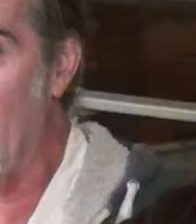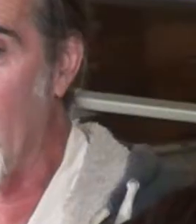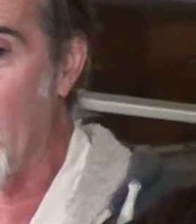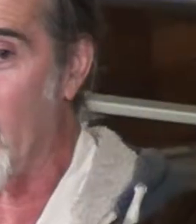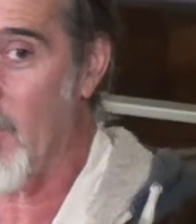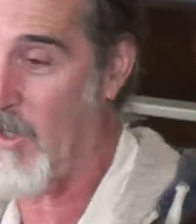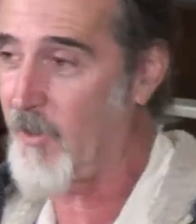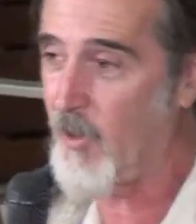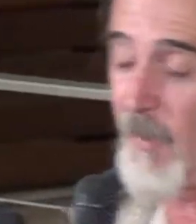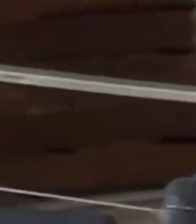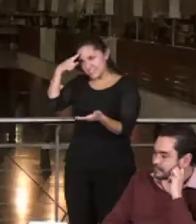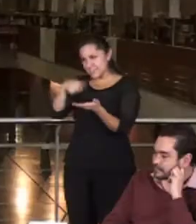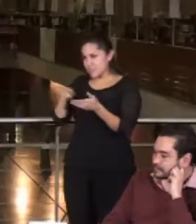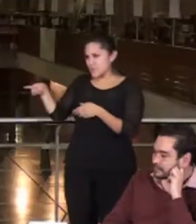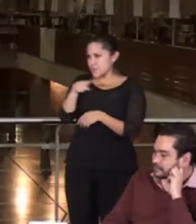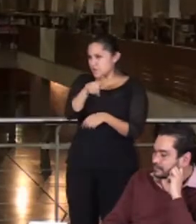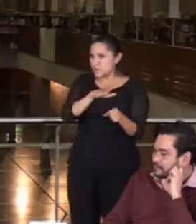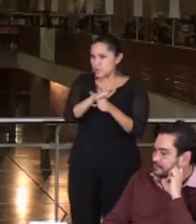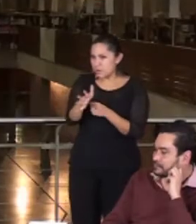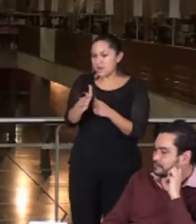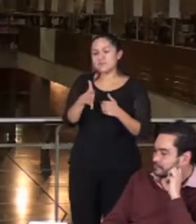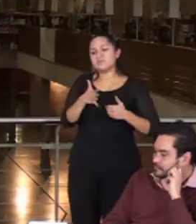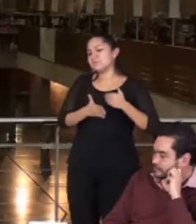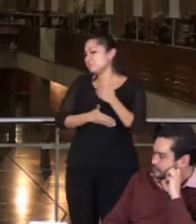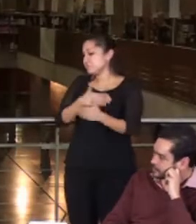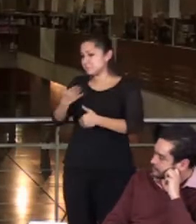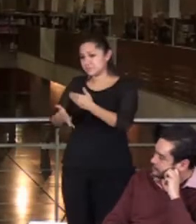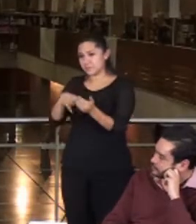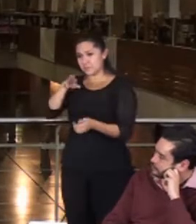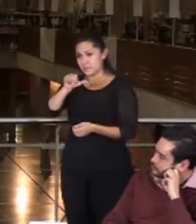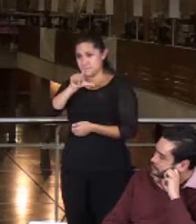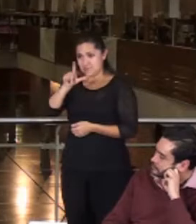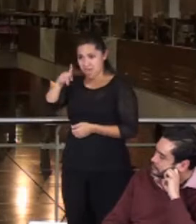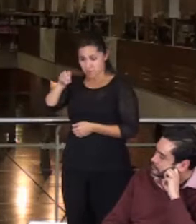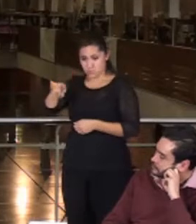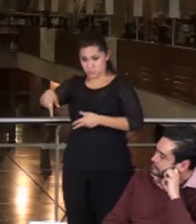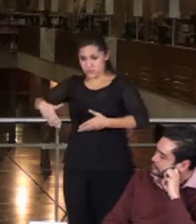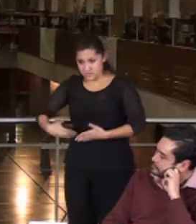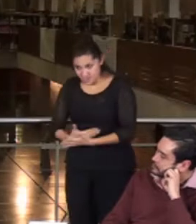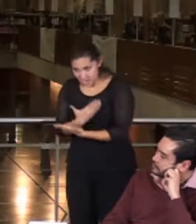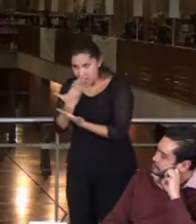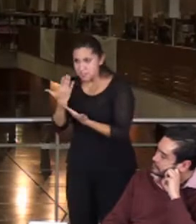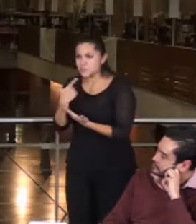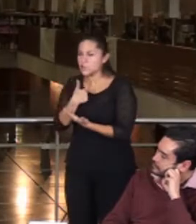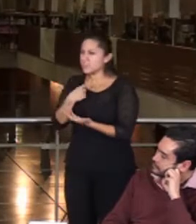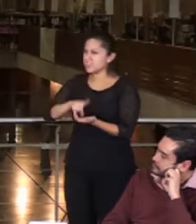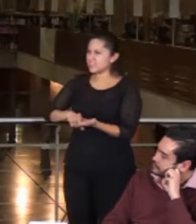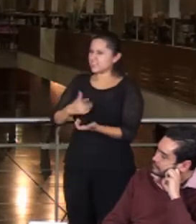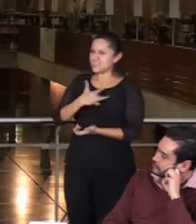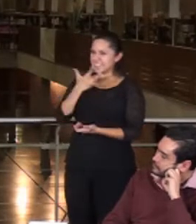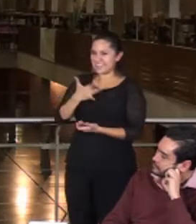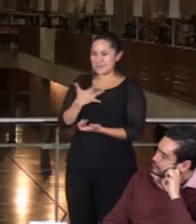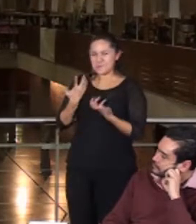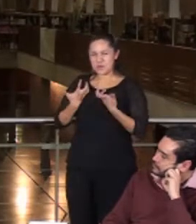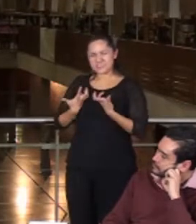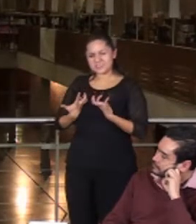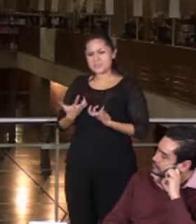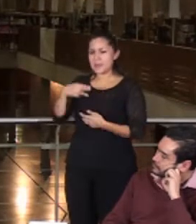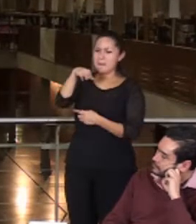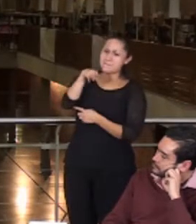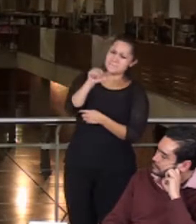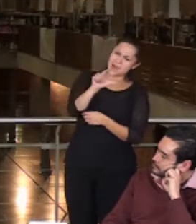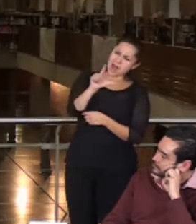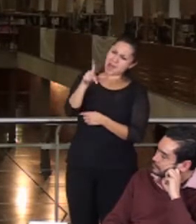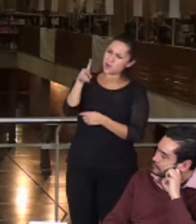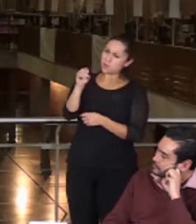mucha rabia cuando nació mal co qué marco tiene un nombre que tiene que ver con los pájaros es un nombre en lengua